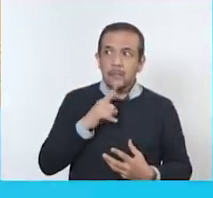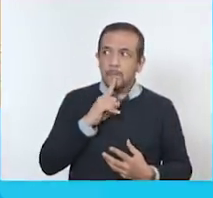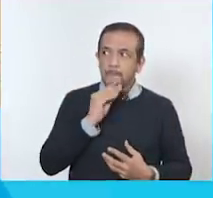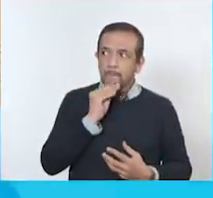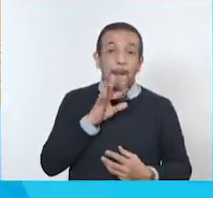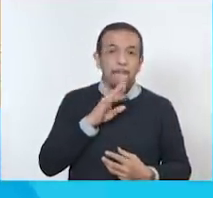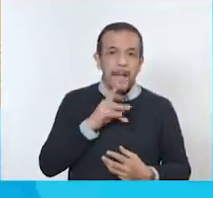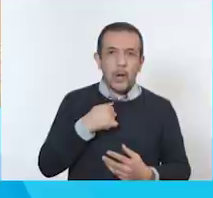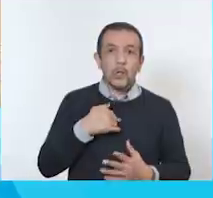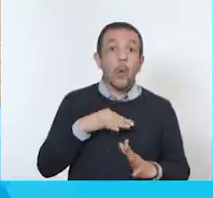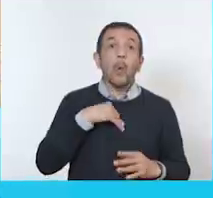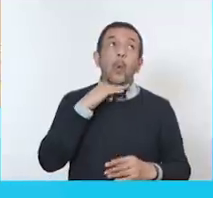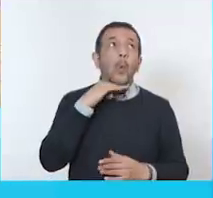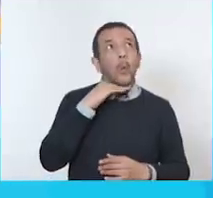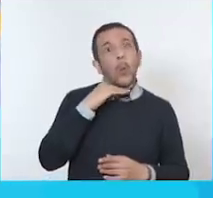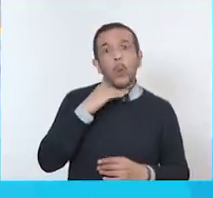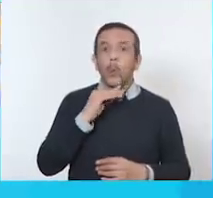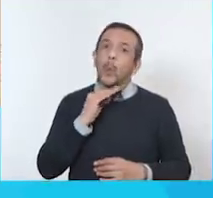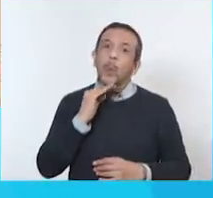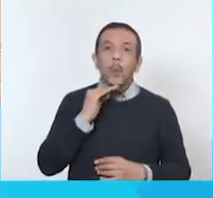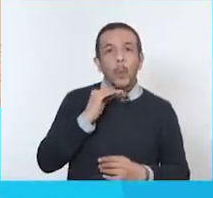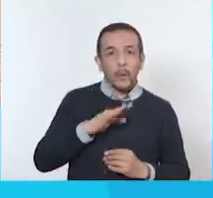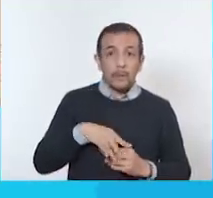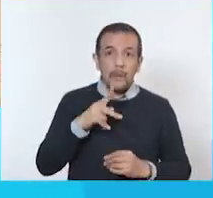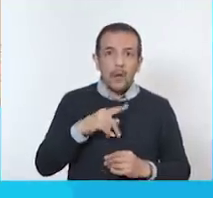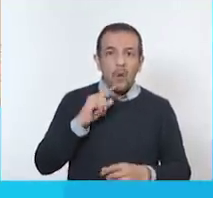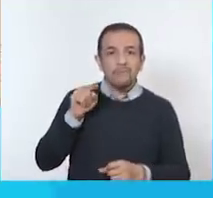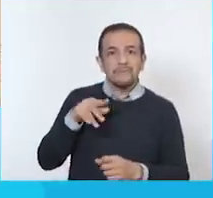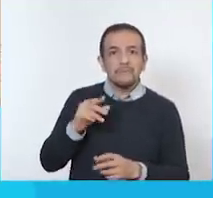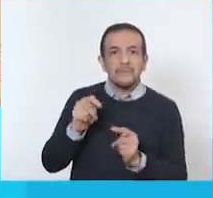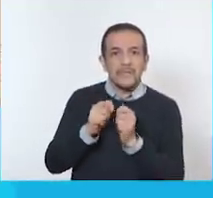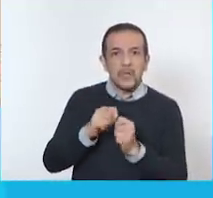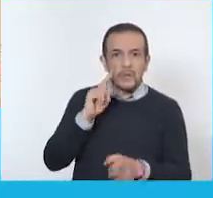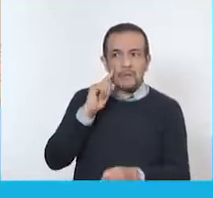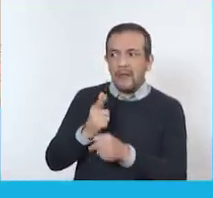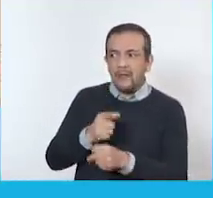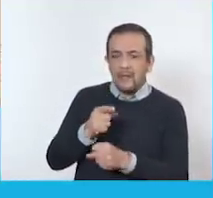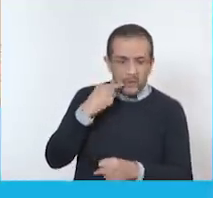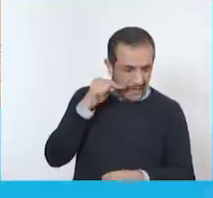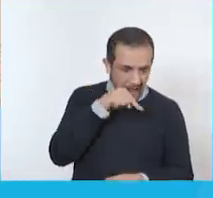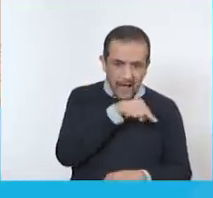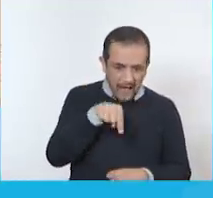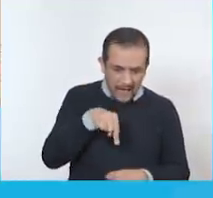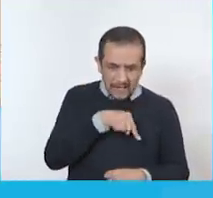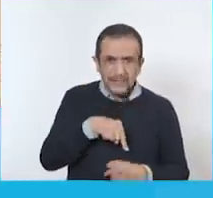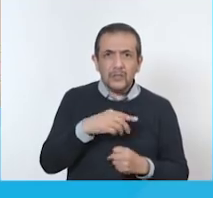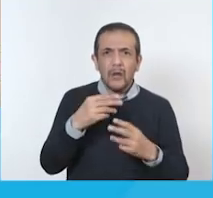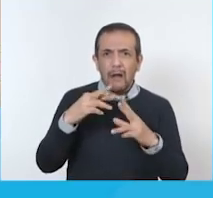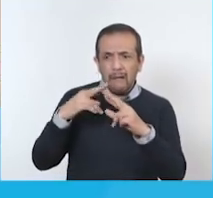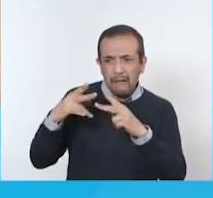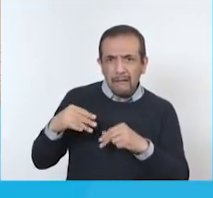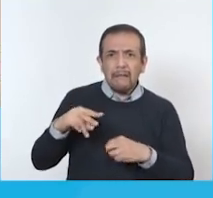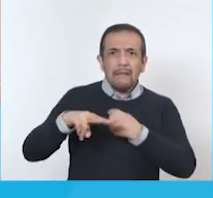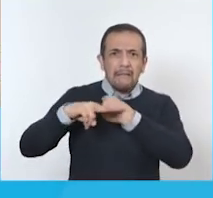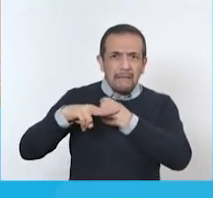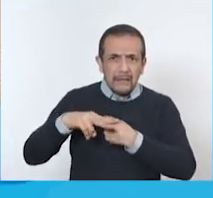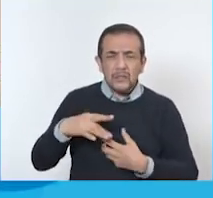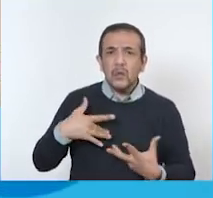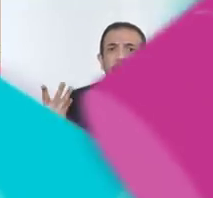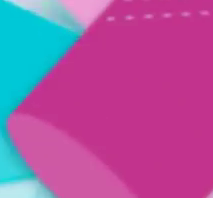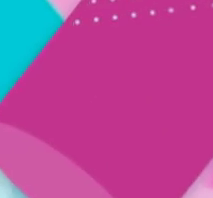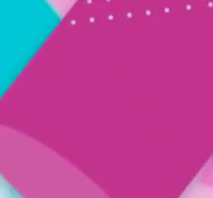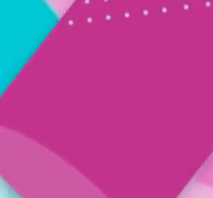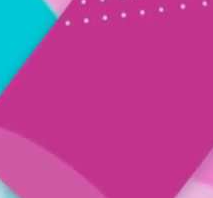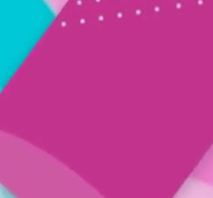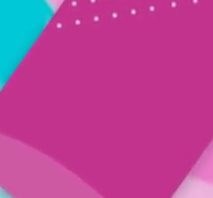nada... Sí, voy a hacer como que no pasó. Y no, pero se va a dar cuenta, pues aquí están todos los cristales. Ay, no, ¿qué voy a hacer? ¿Qué voy a